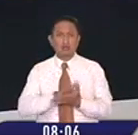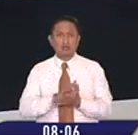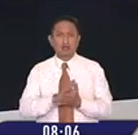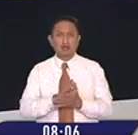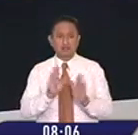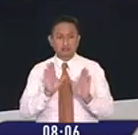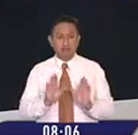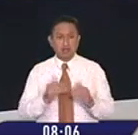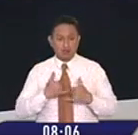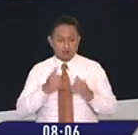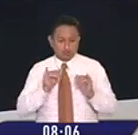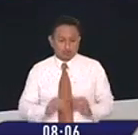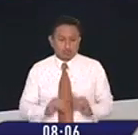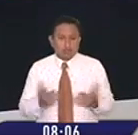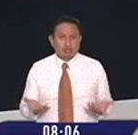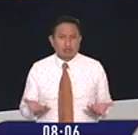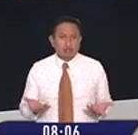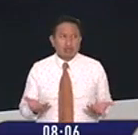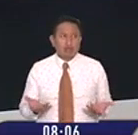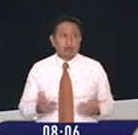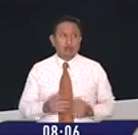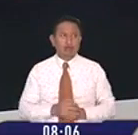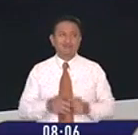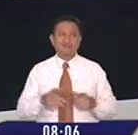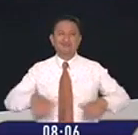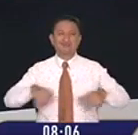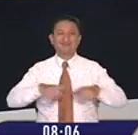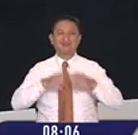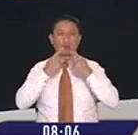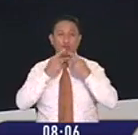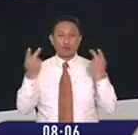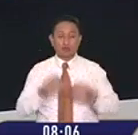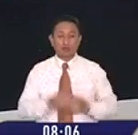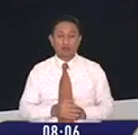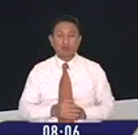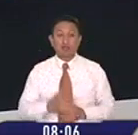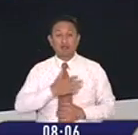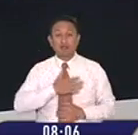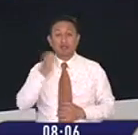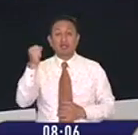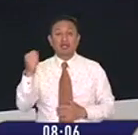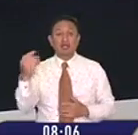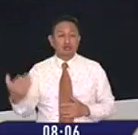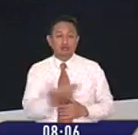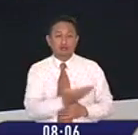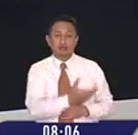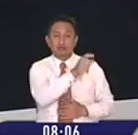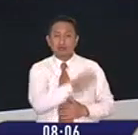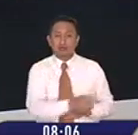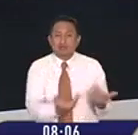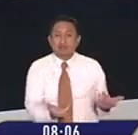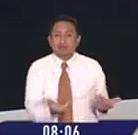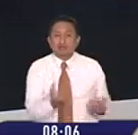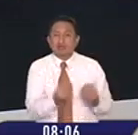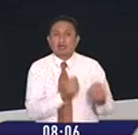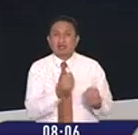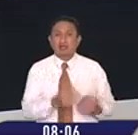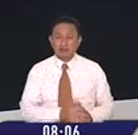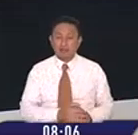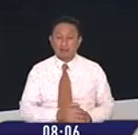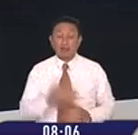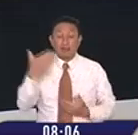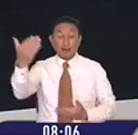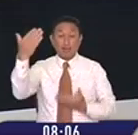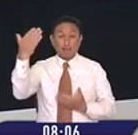estar donde uno quiere, a los sitios públicos, ¿dónde queda el derecho del ciudadano de bien? Esa palabrita que los